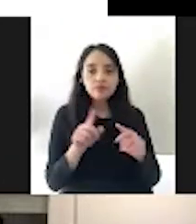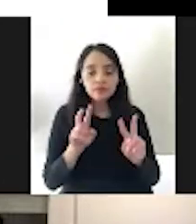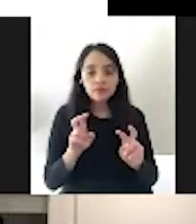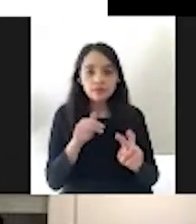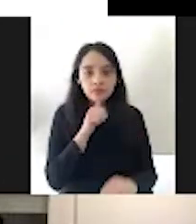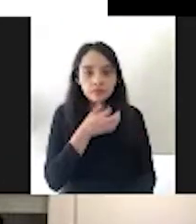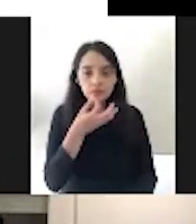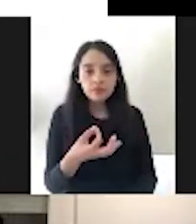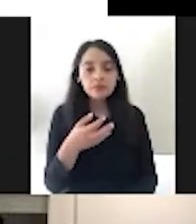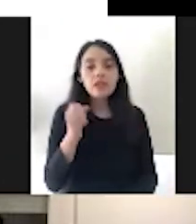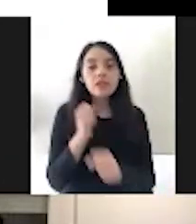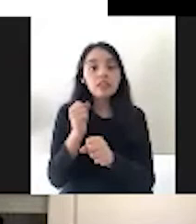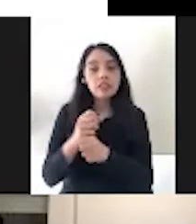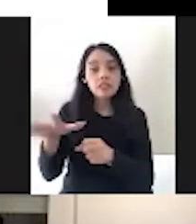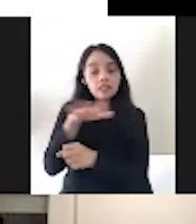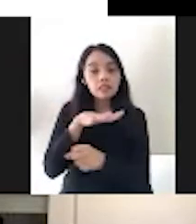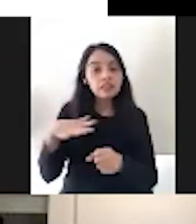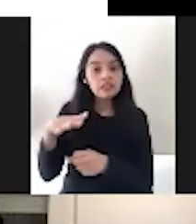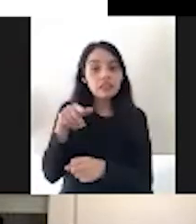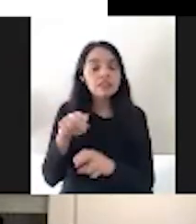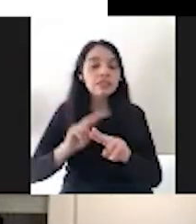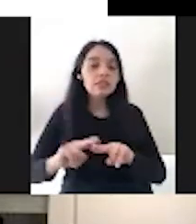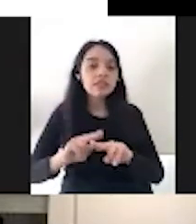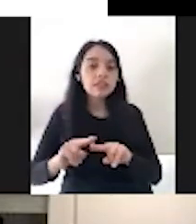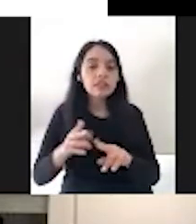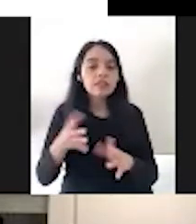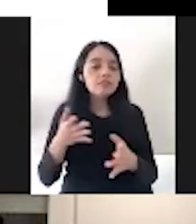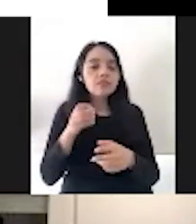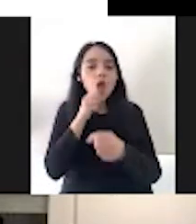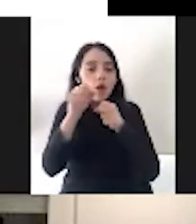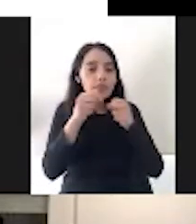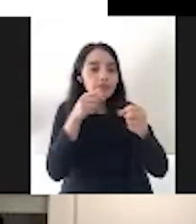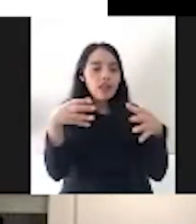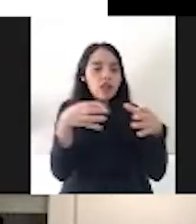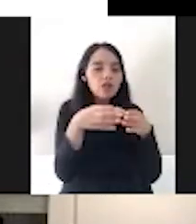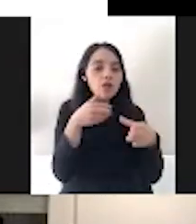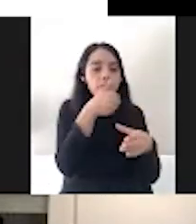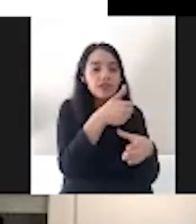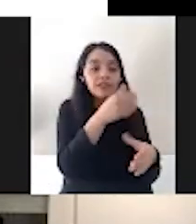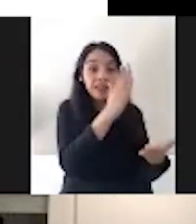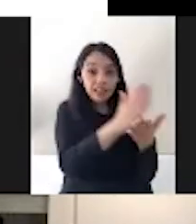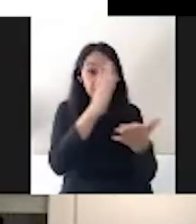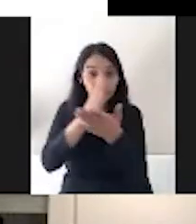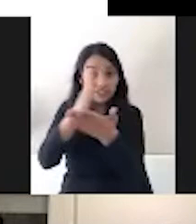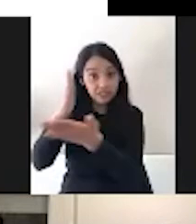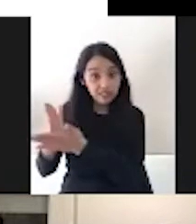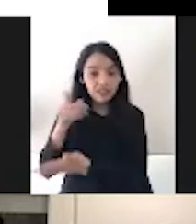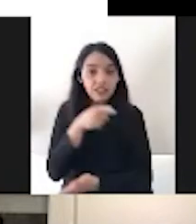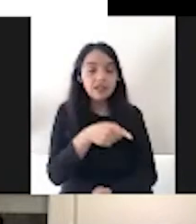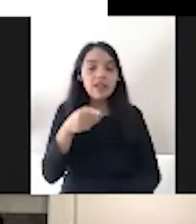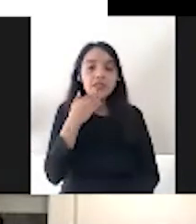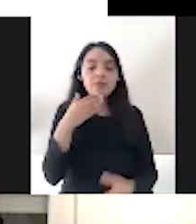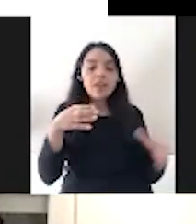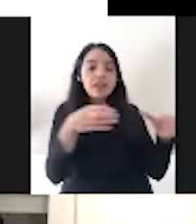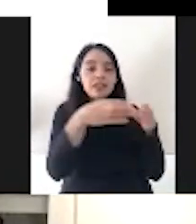campo se desarrolló, o sea, se entrevistó a los equipos directivos de las 3 escuelas, a los 3 equipos